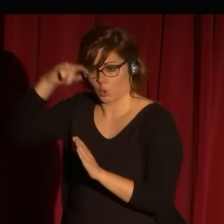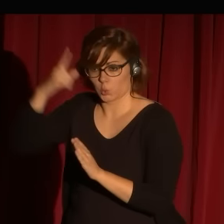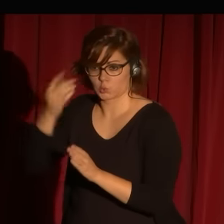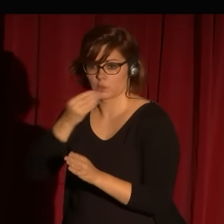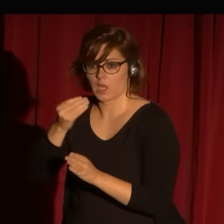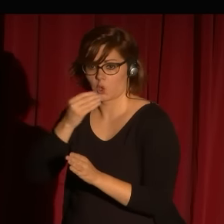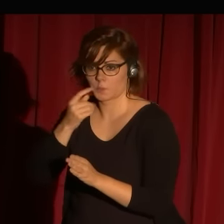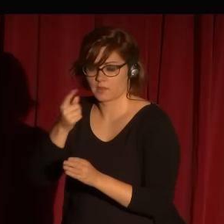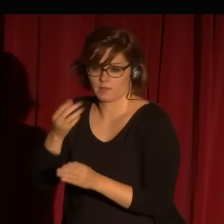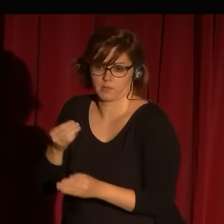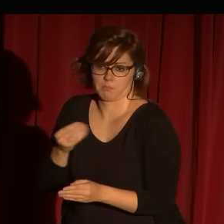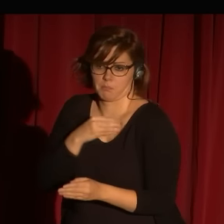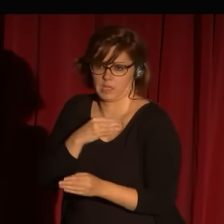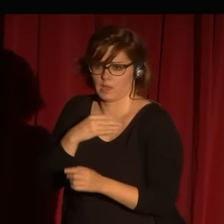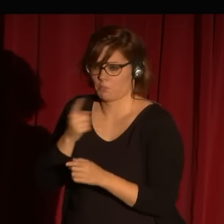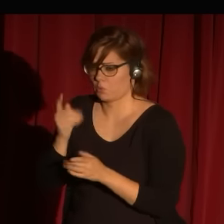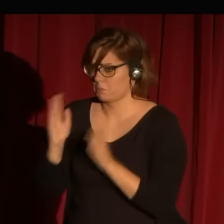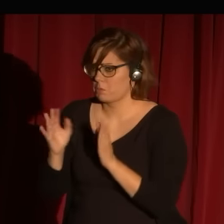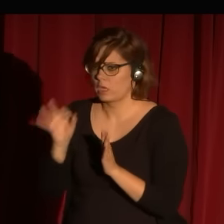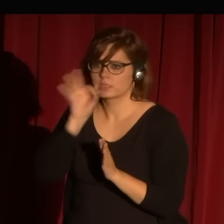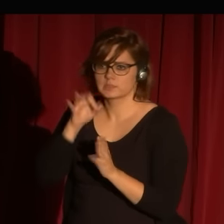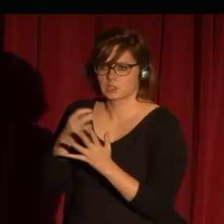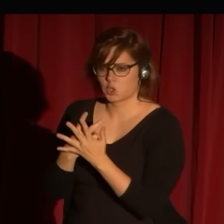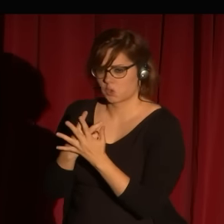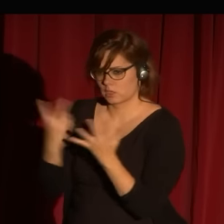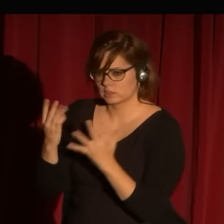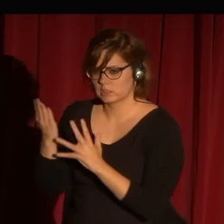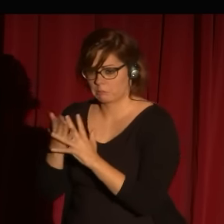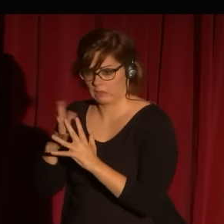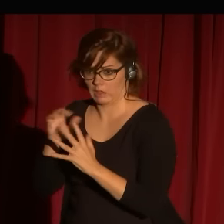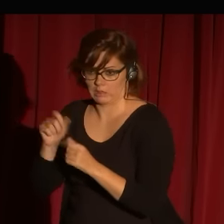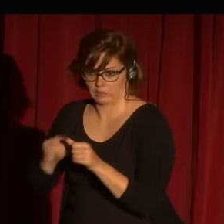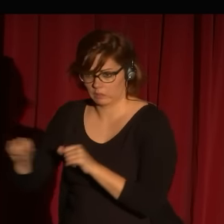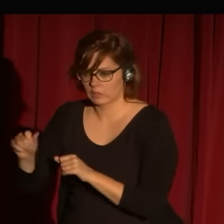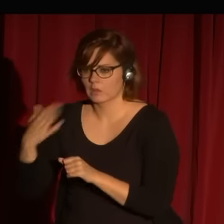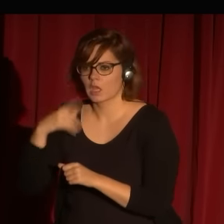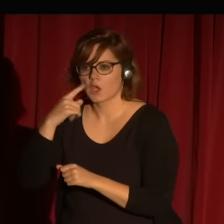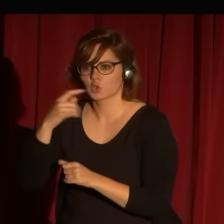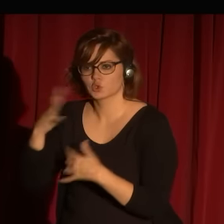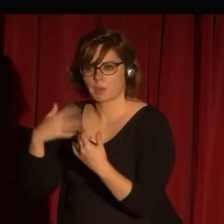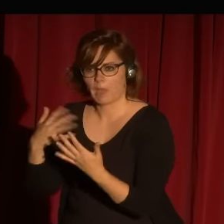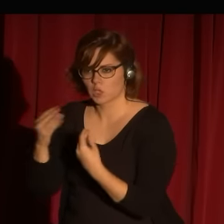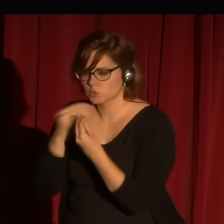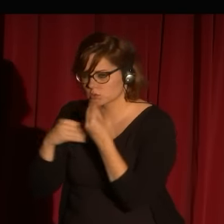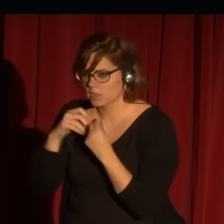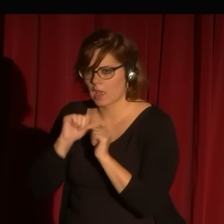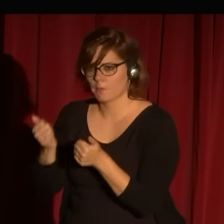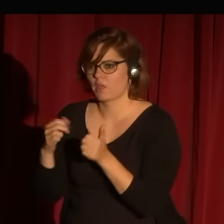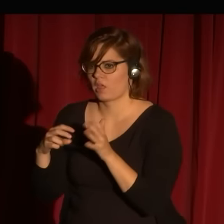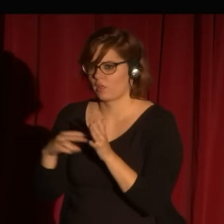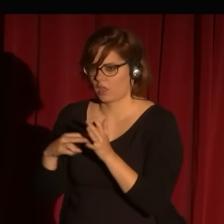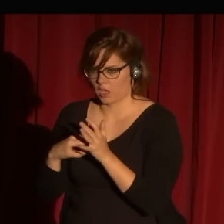poco se va perdiendo ya A mediados del 17 mucho Después de lo que estamos viendo la costumbre de comer con las manos se está empezando a comer